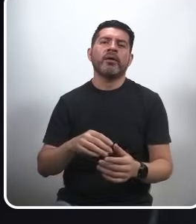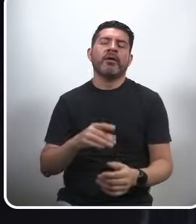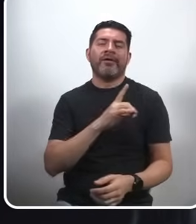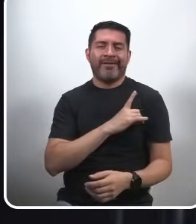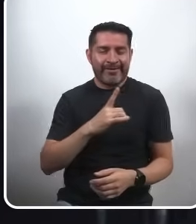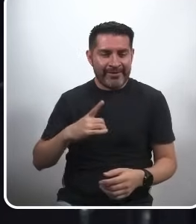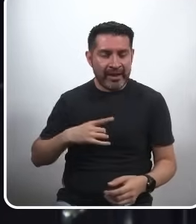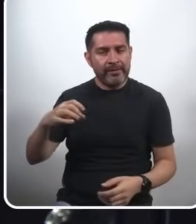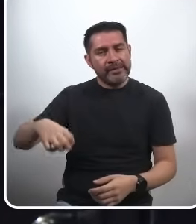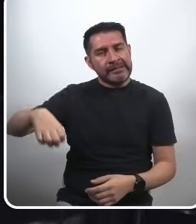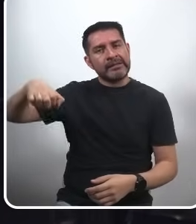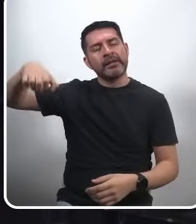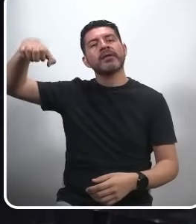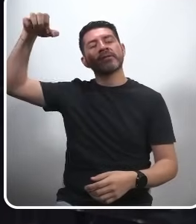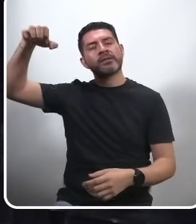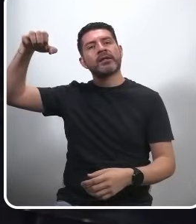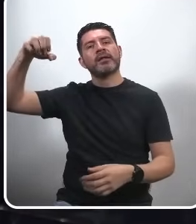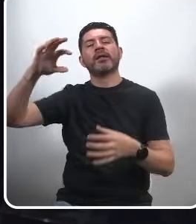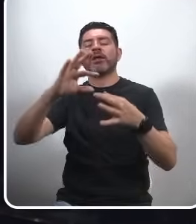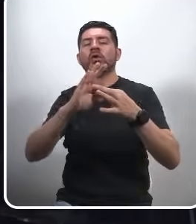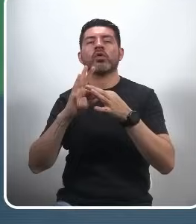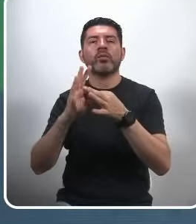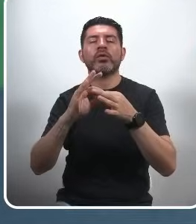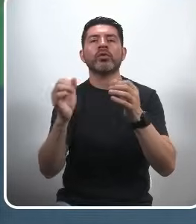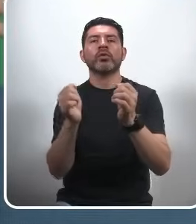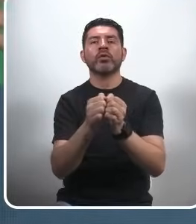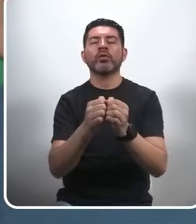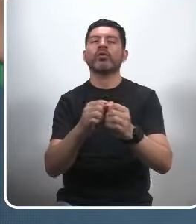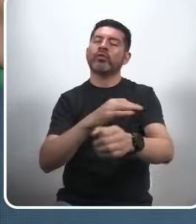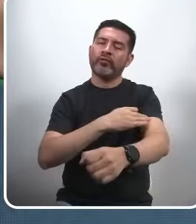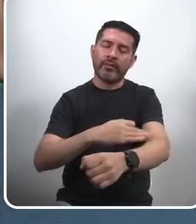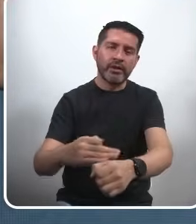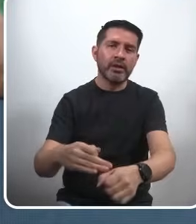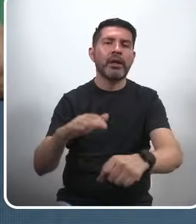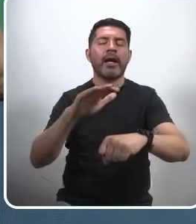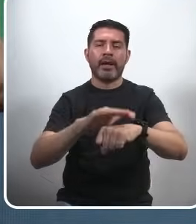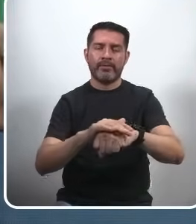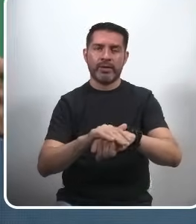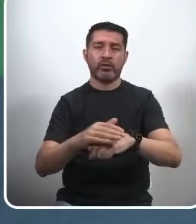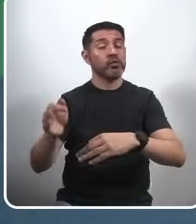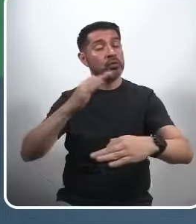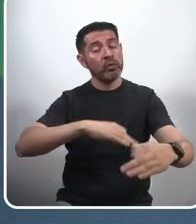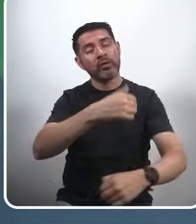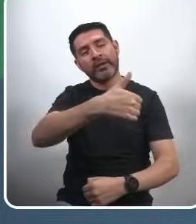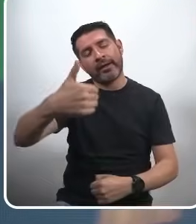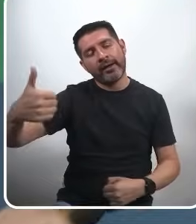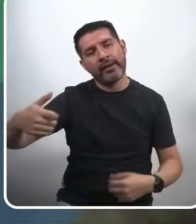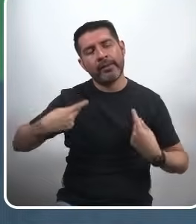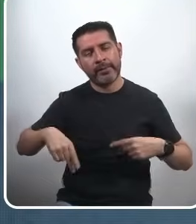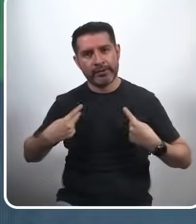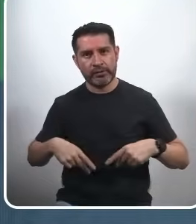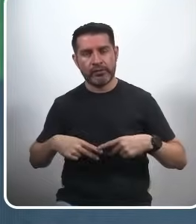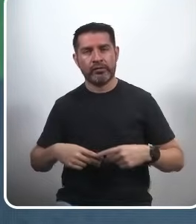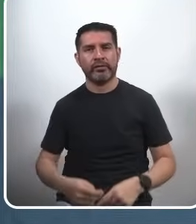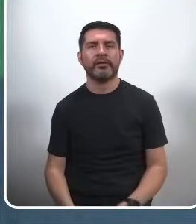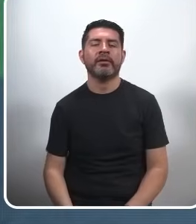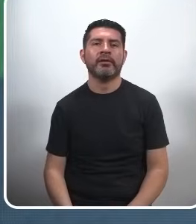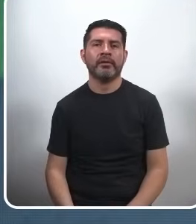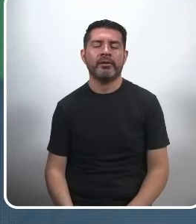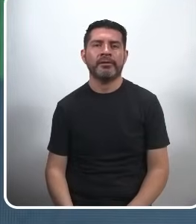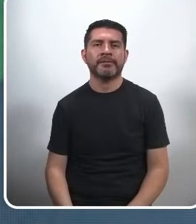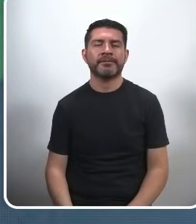El que te dice, uy, mi vida espiritual está maravillosa, pero mi relación con mis hijos